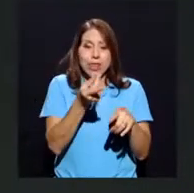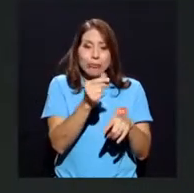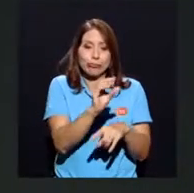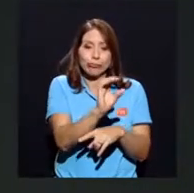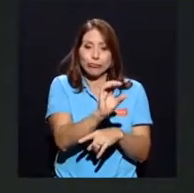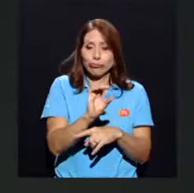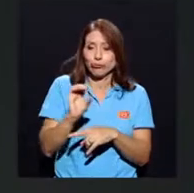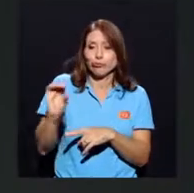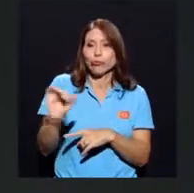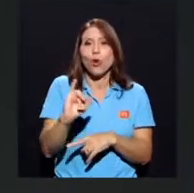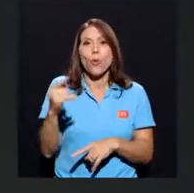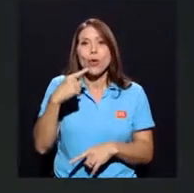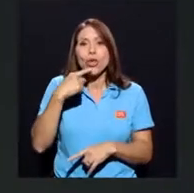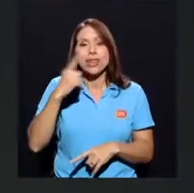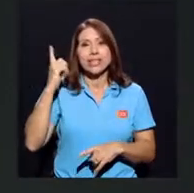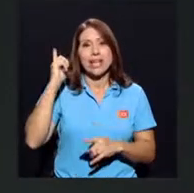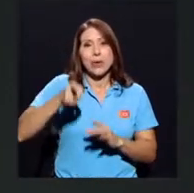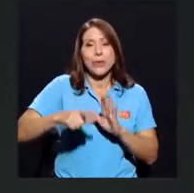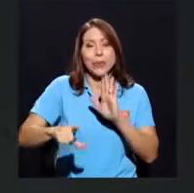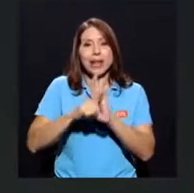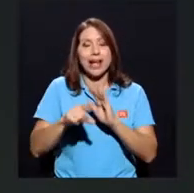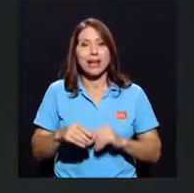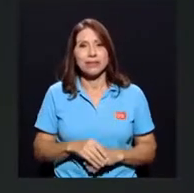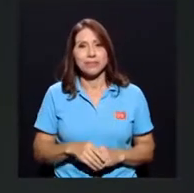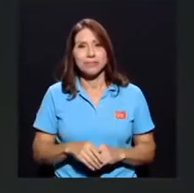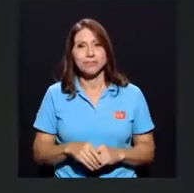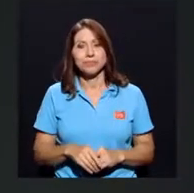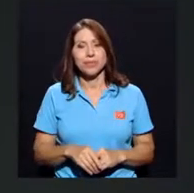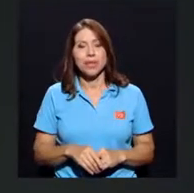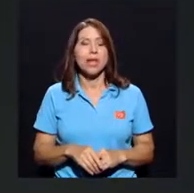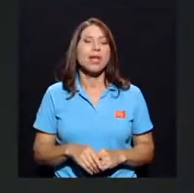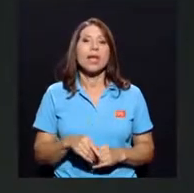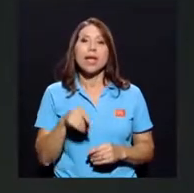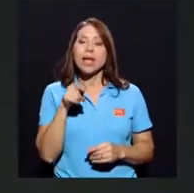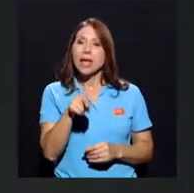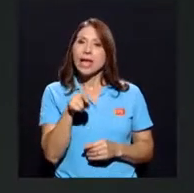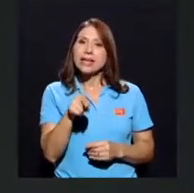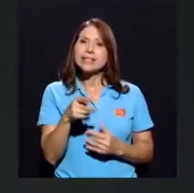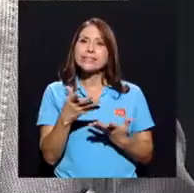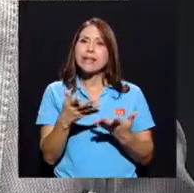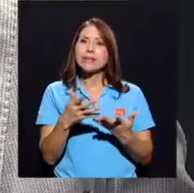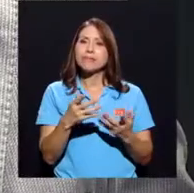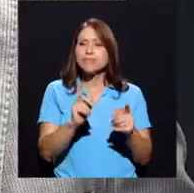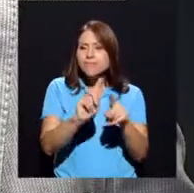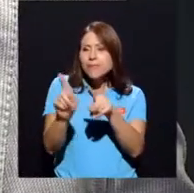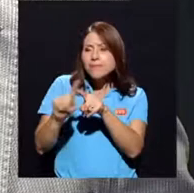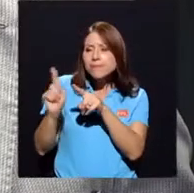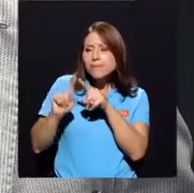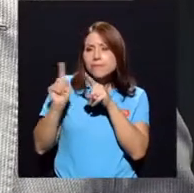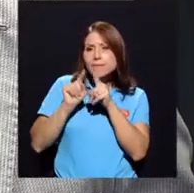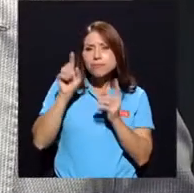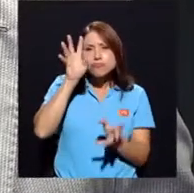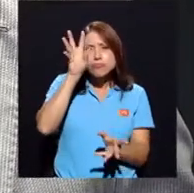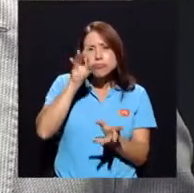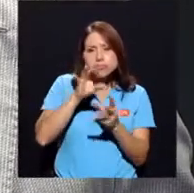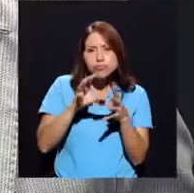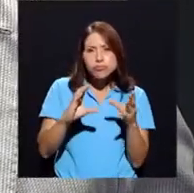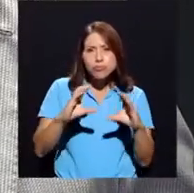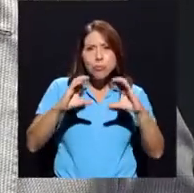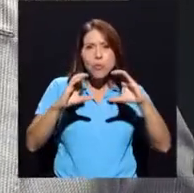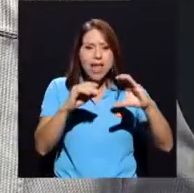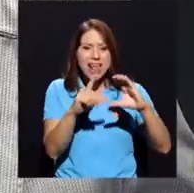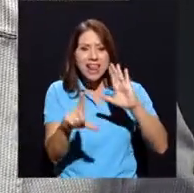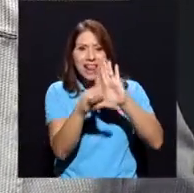mandato legal le impone ese este esa colección de leyes que crean